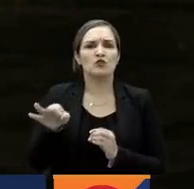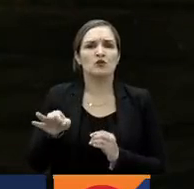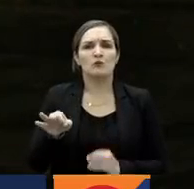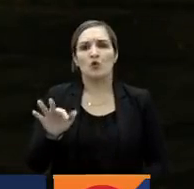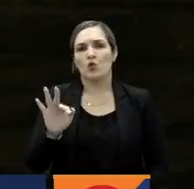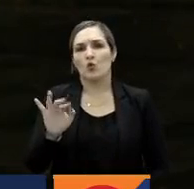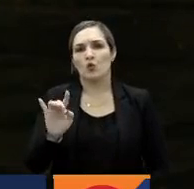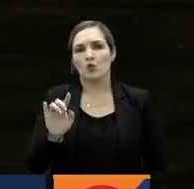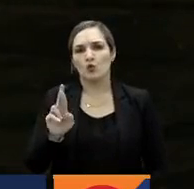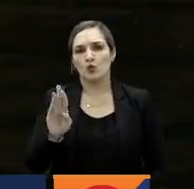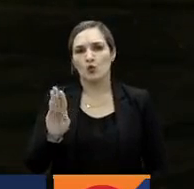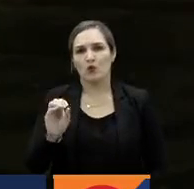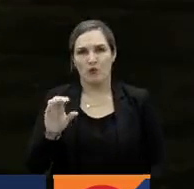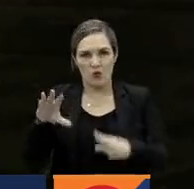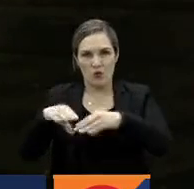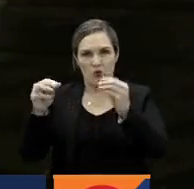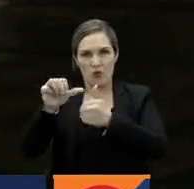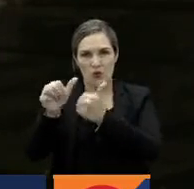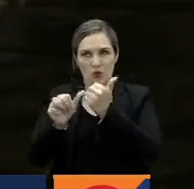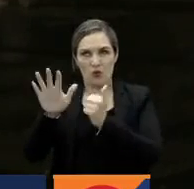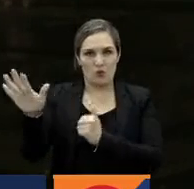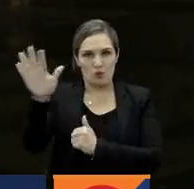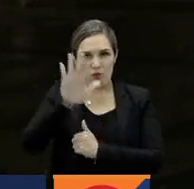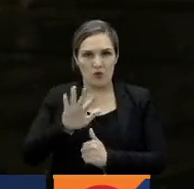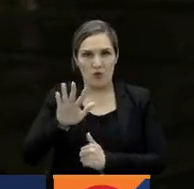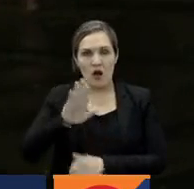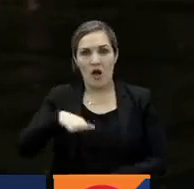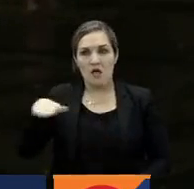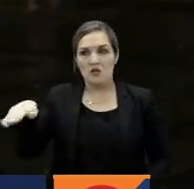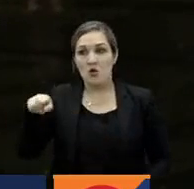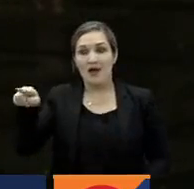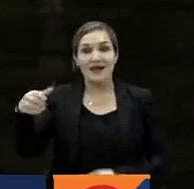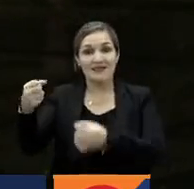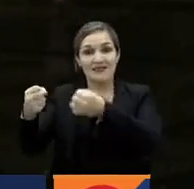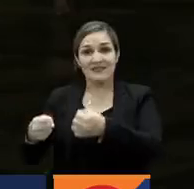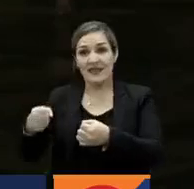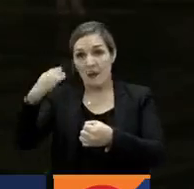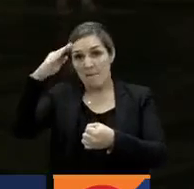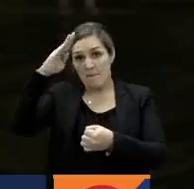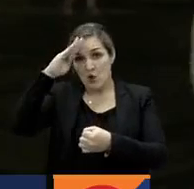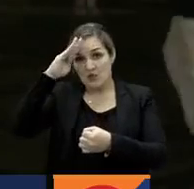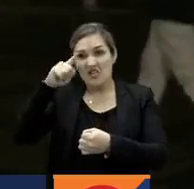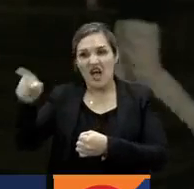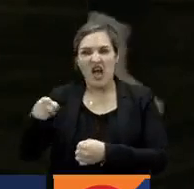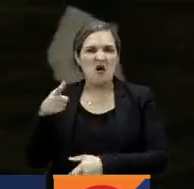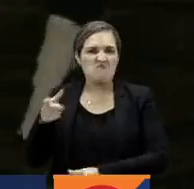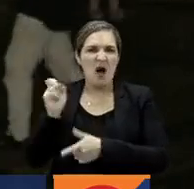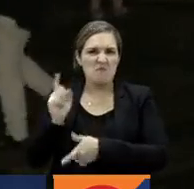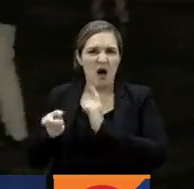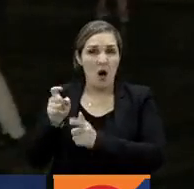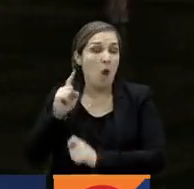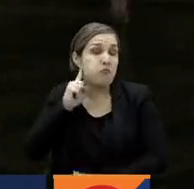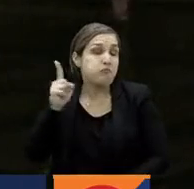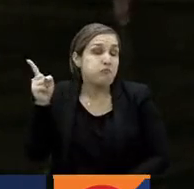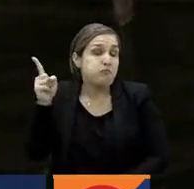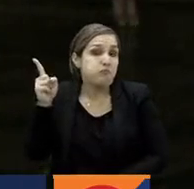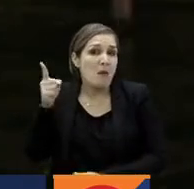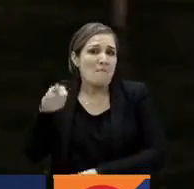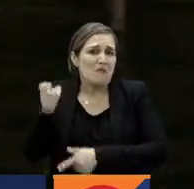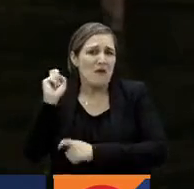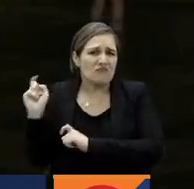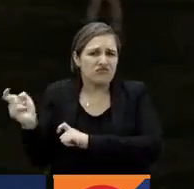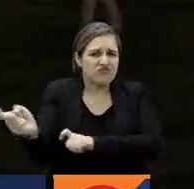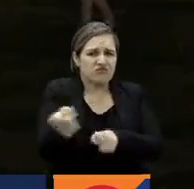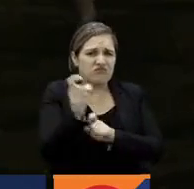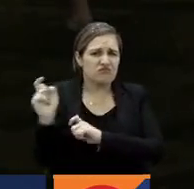Turbo, Antioquia, a la estación de policía del corregimiento de Nueva Antioquia. Se han escuchado disparos y también ráfagas de fusil.